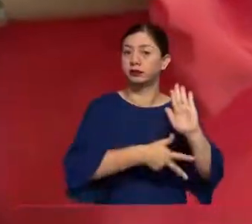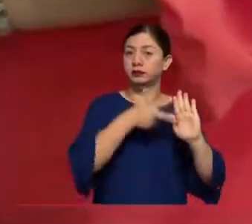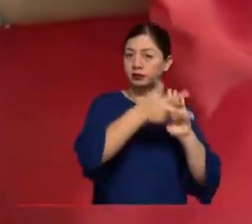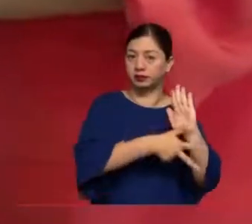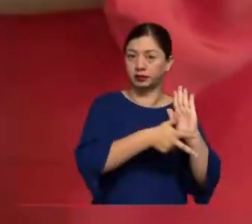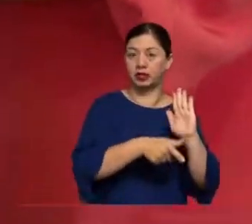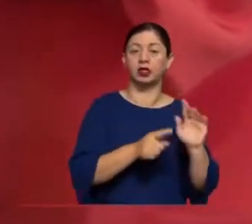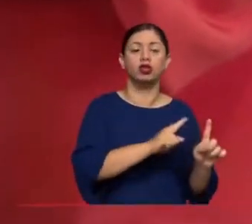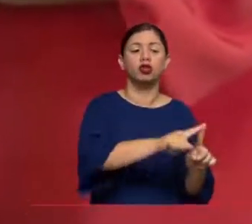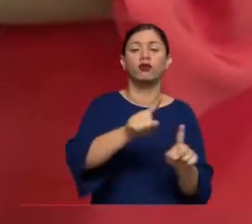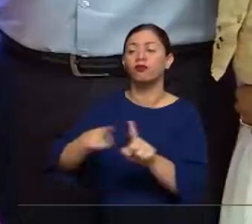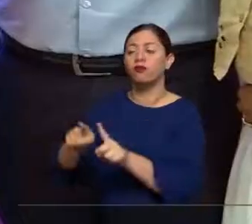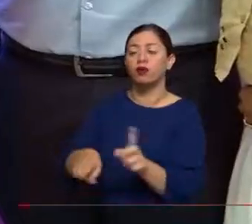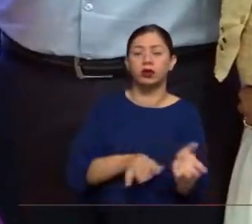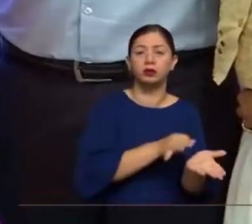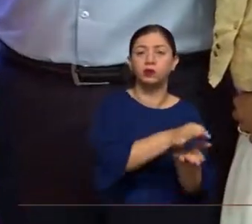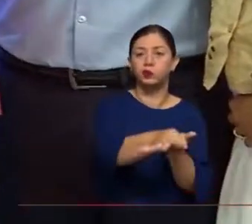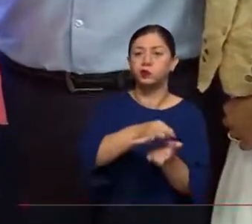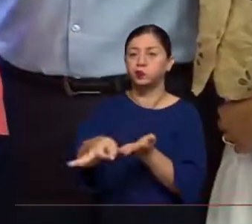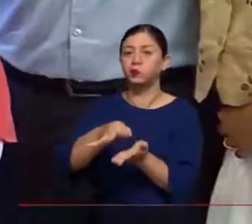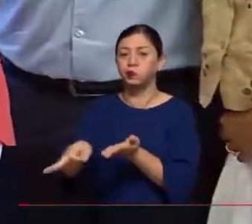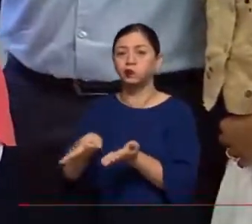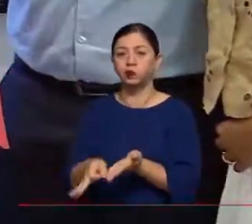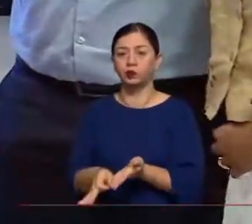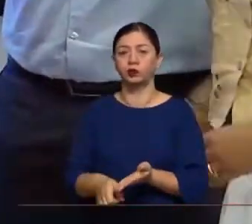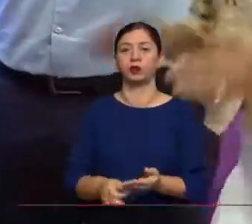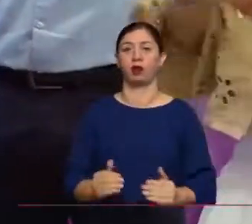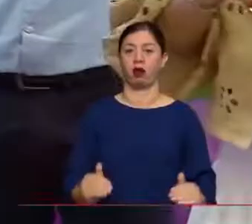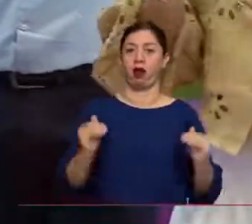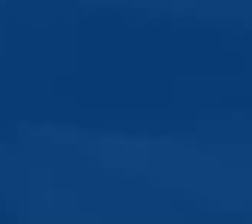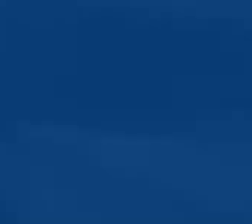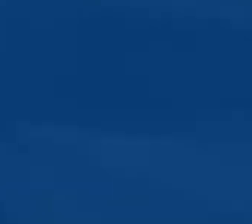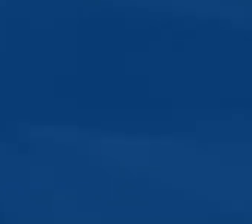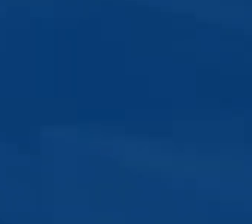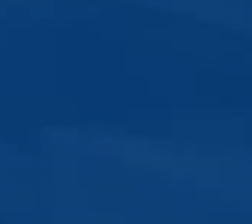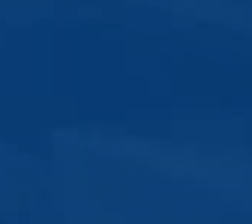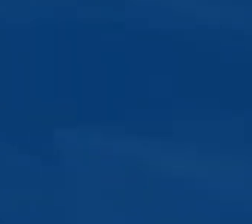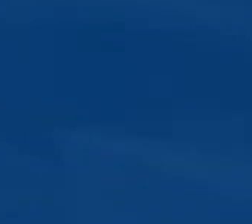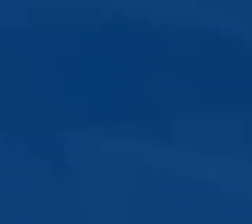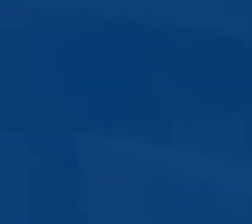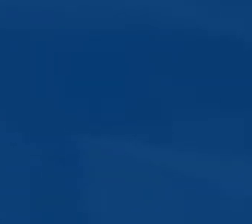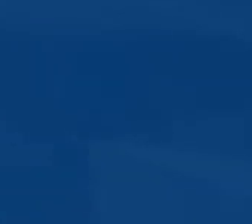intermunicipal a través de un sistema ferroviario de mediana y alta capacidad